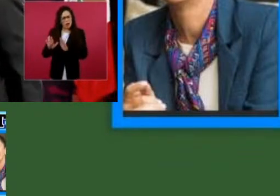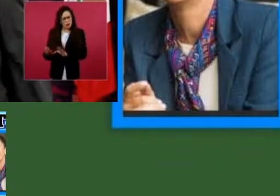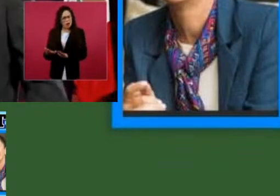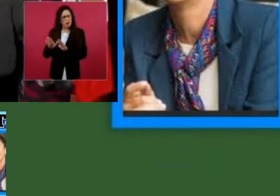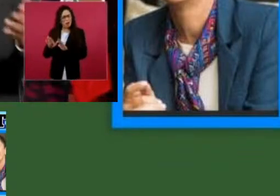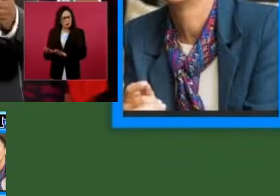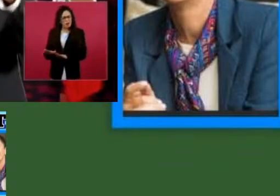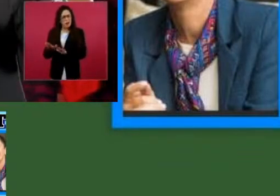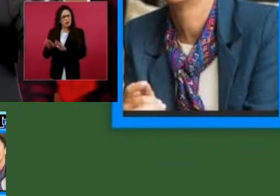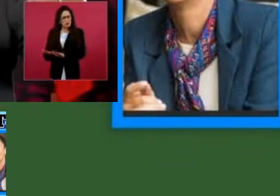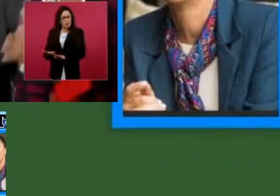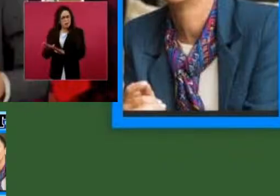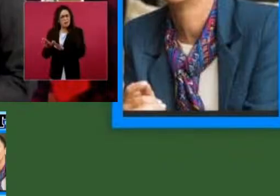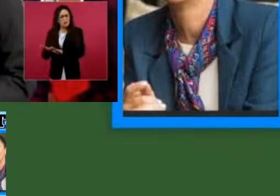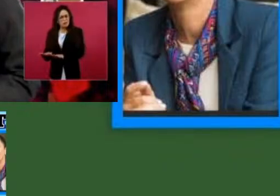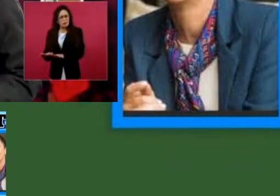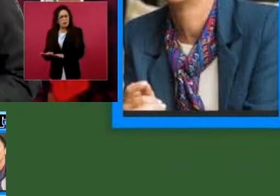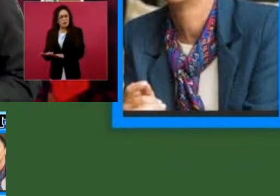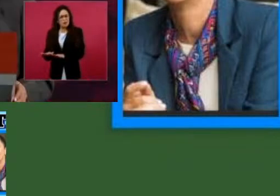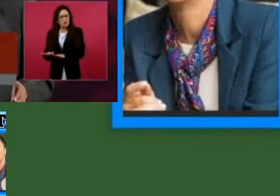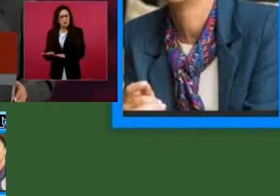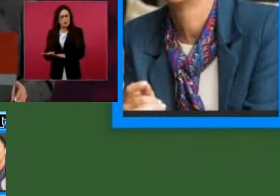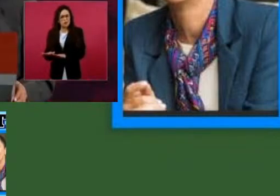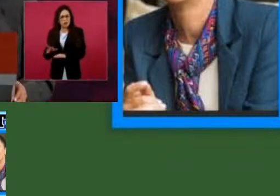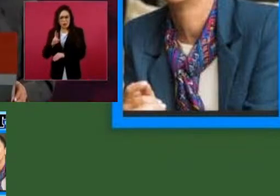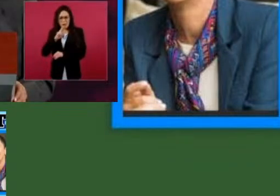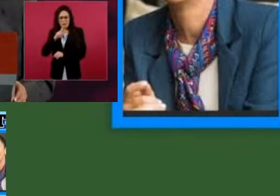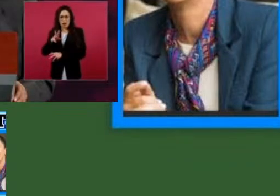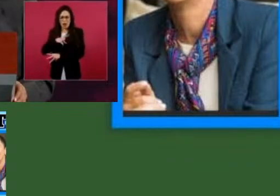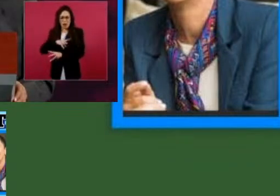y actúen de manera responsable.